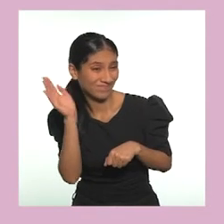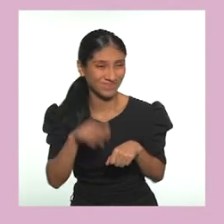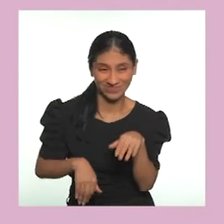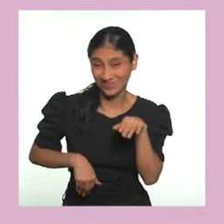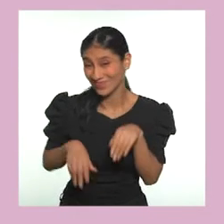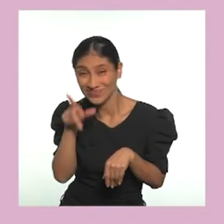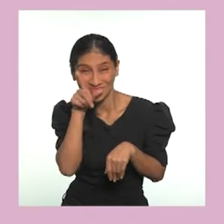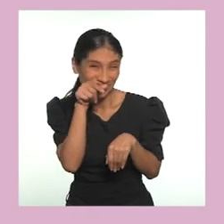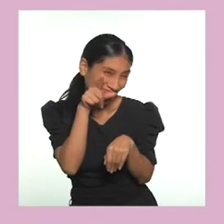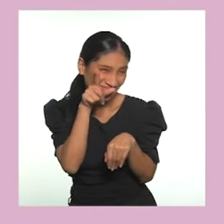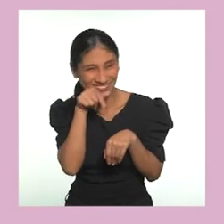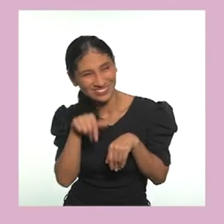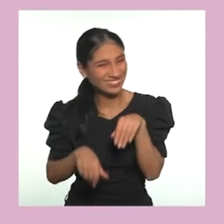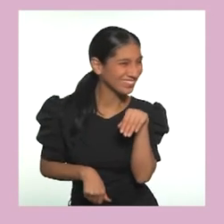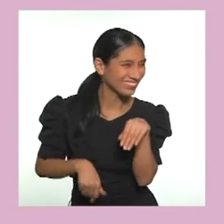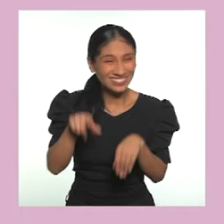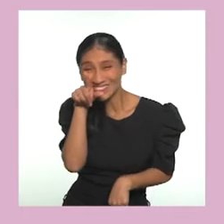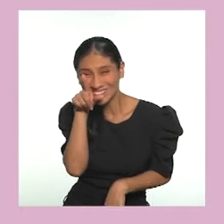acá, Raimi.